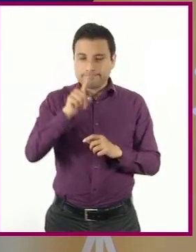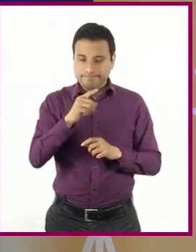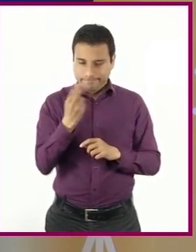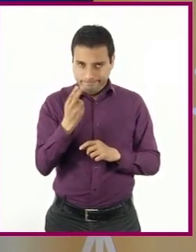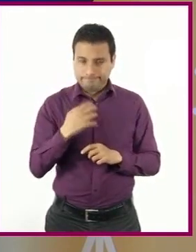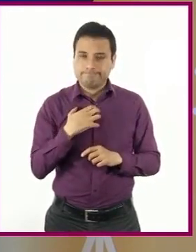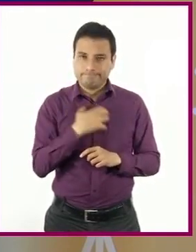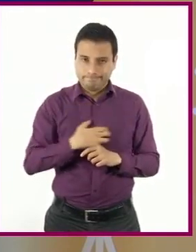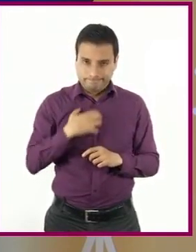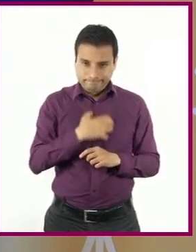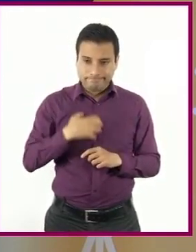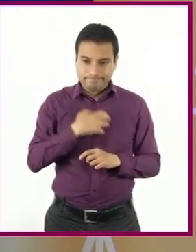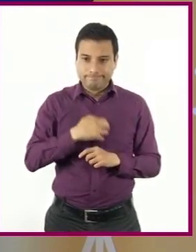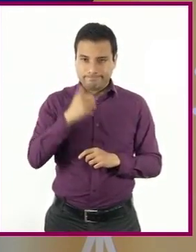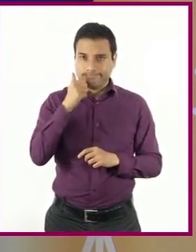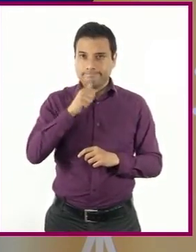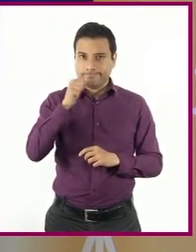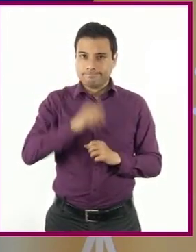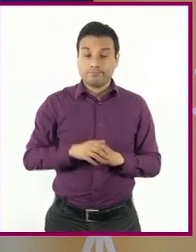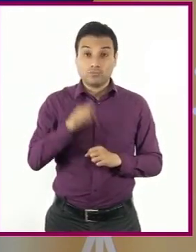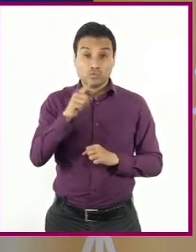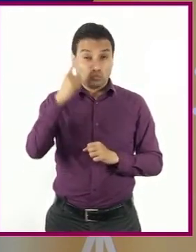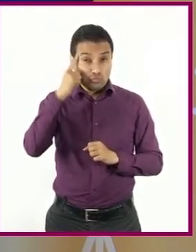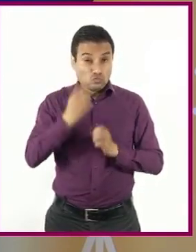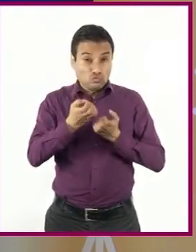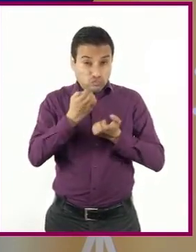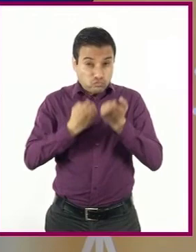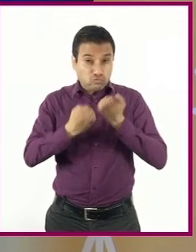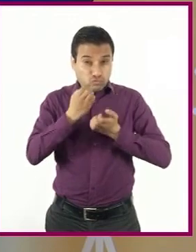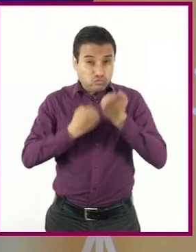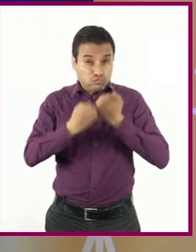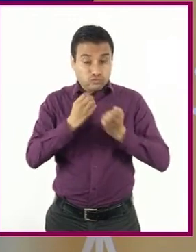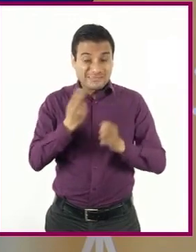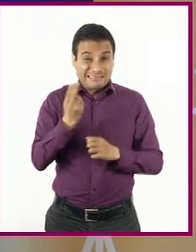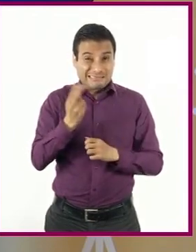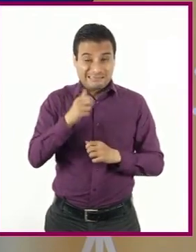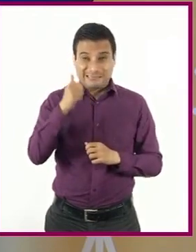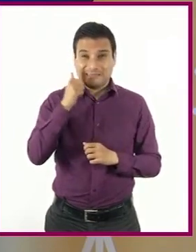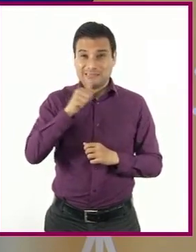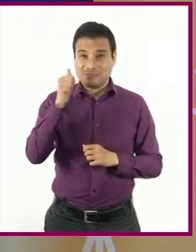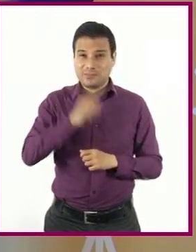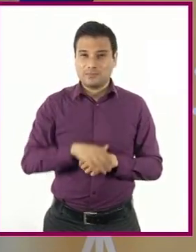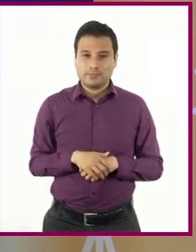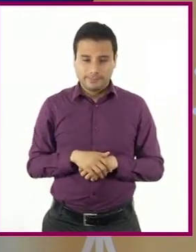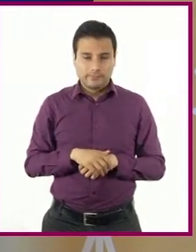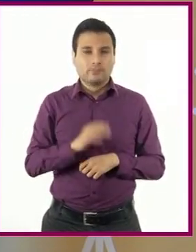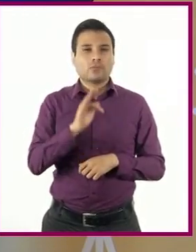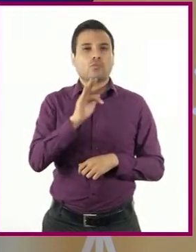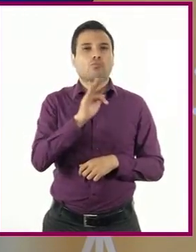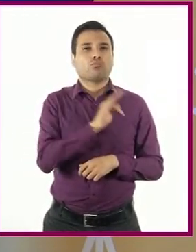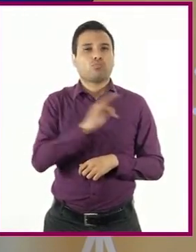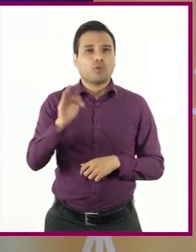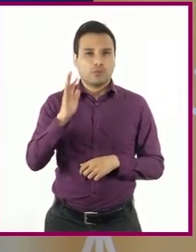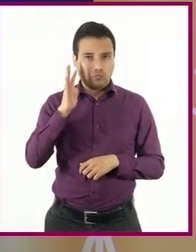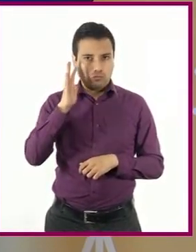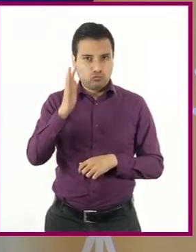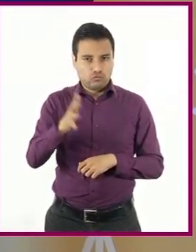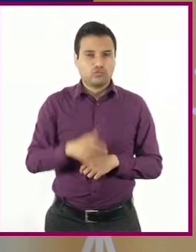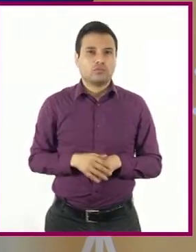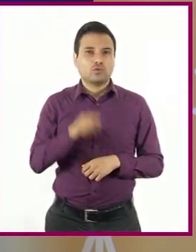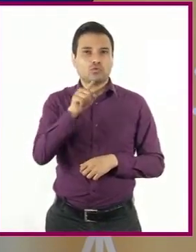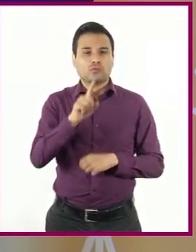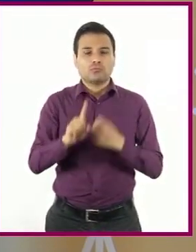de aprendizaje, ejercitar con dichas herramientas y verán cómo tendrán distintas formas de